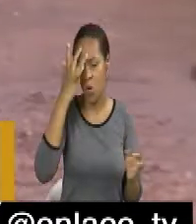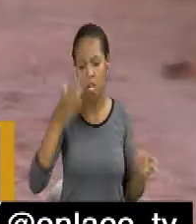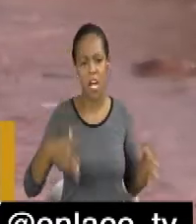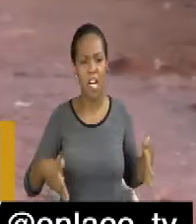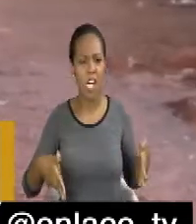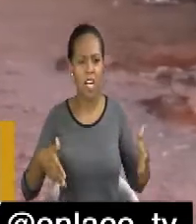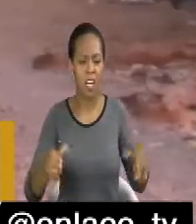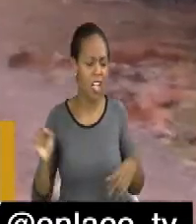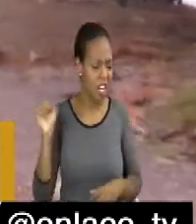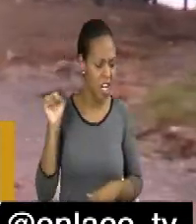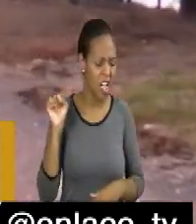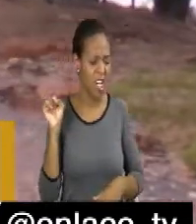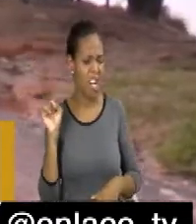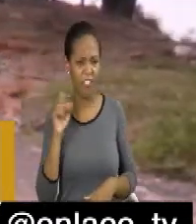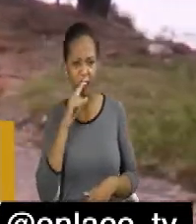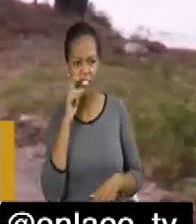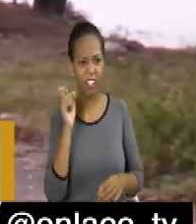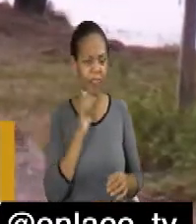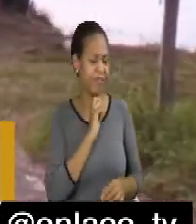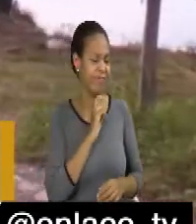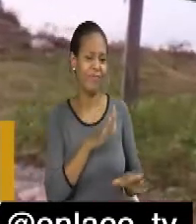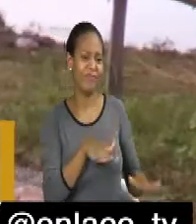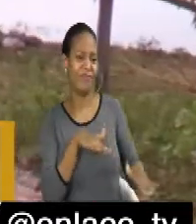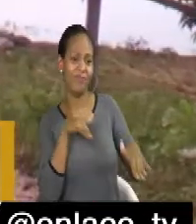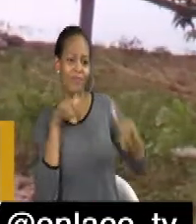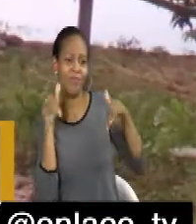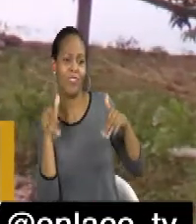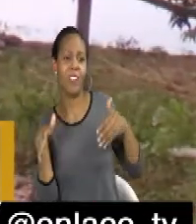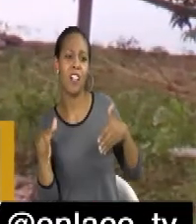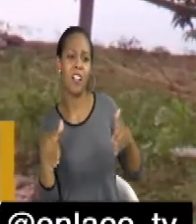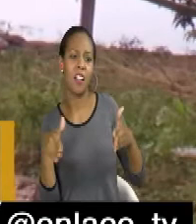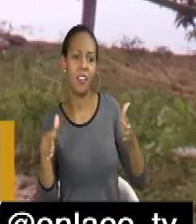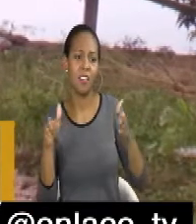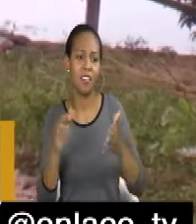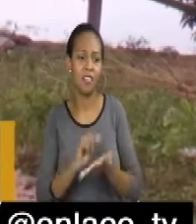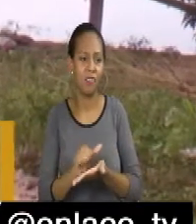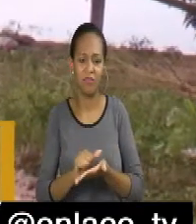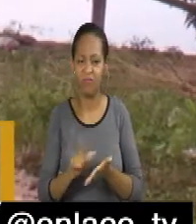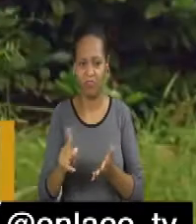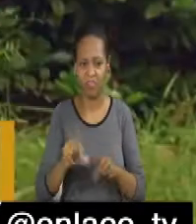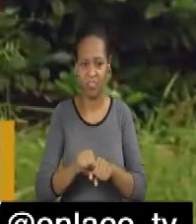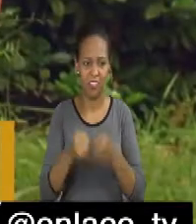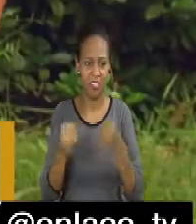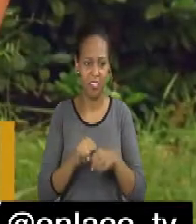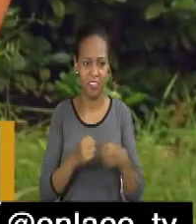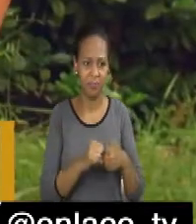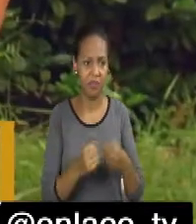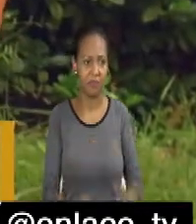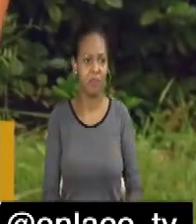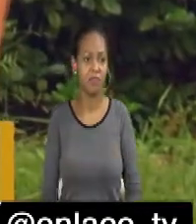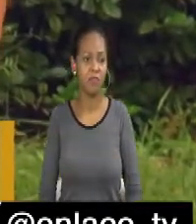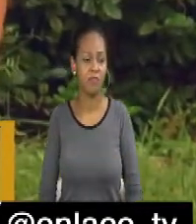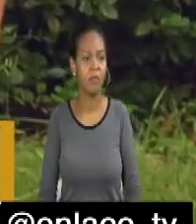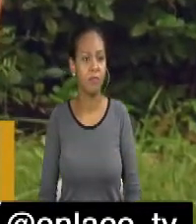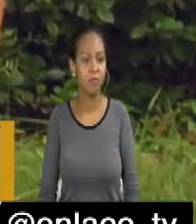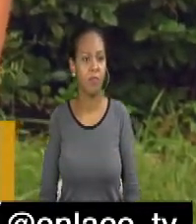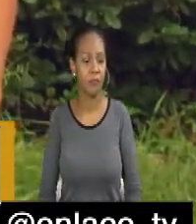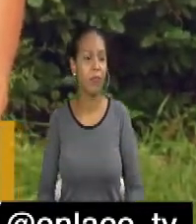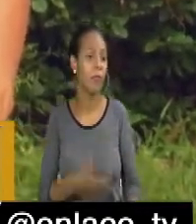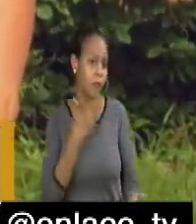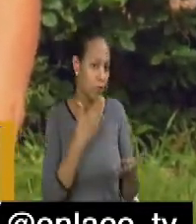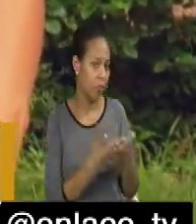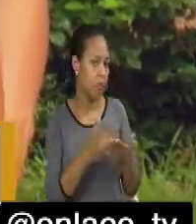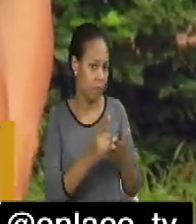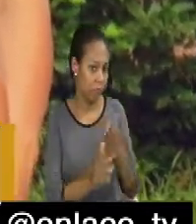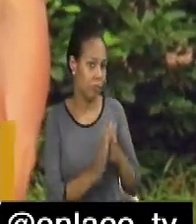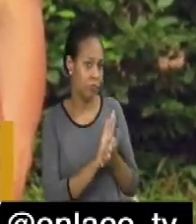entrar por la vía, que está bastante deteriorada, sí, bastante deteriorada la vía. Bueno, gracias, don José. Bueno, esta es la situación